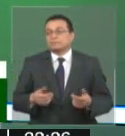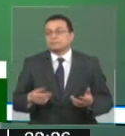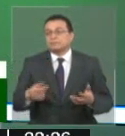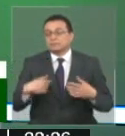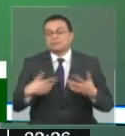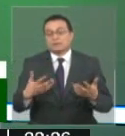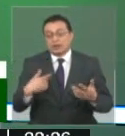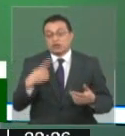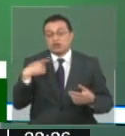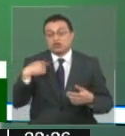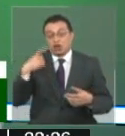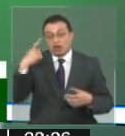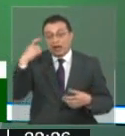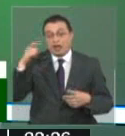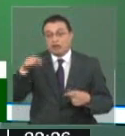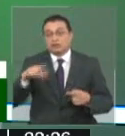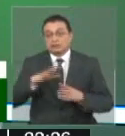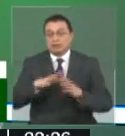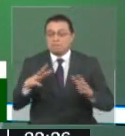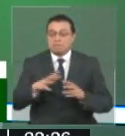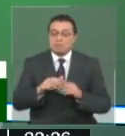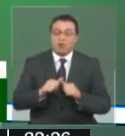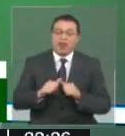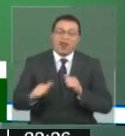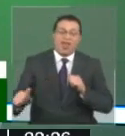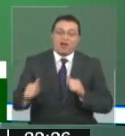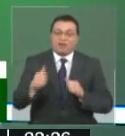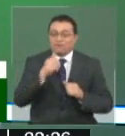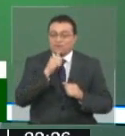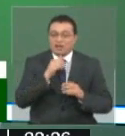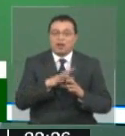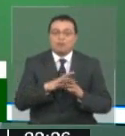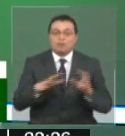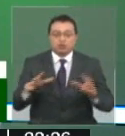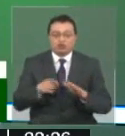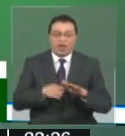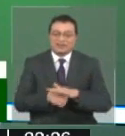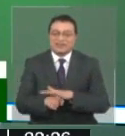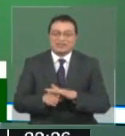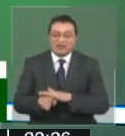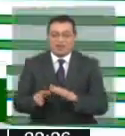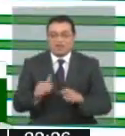yo creo que en eso sí que sí está mucho más lejos, como la accesibilidad.